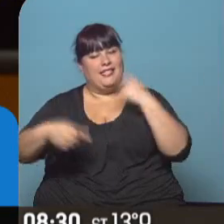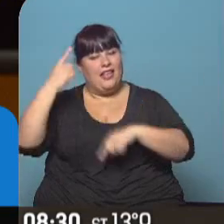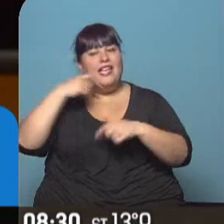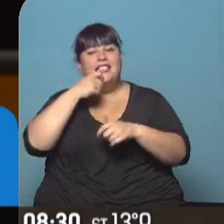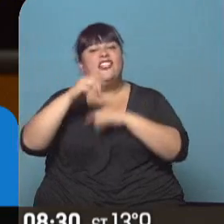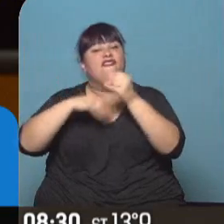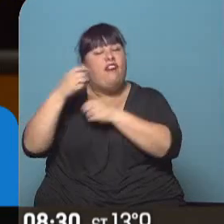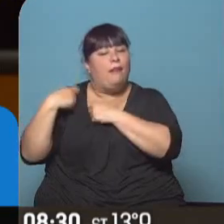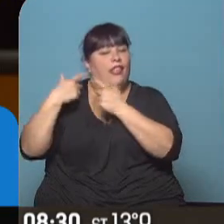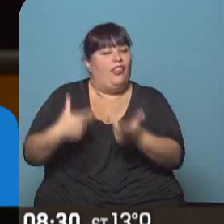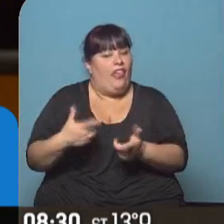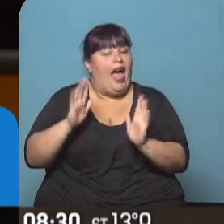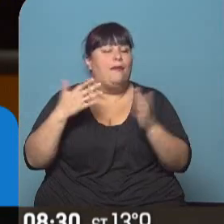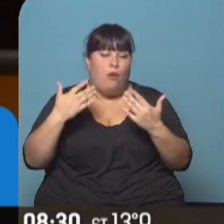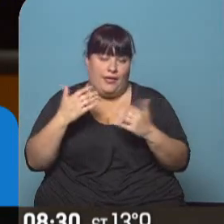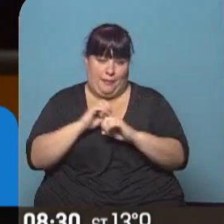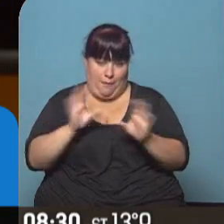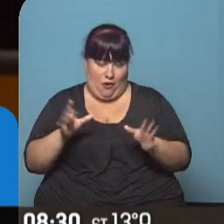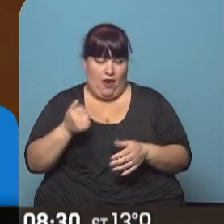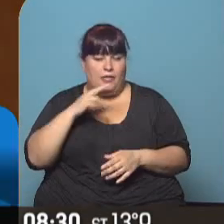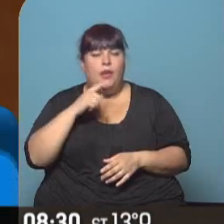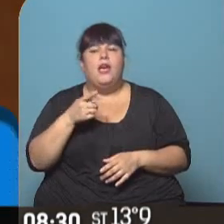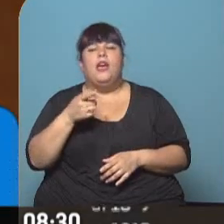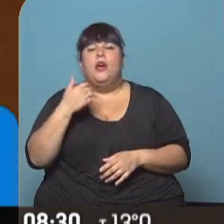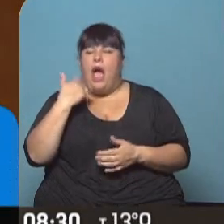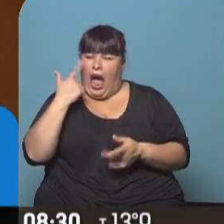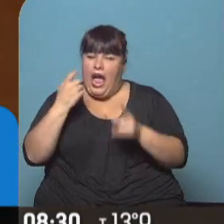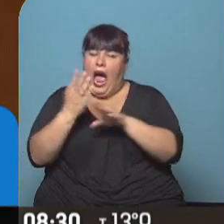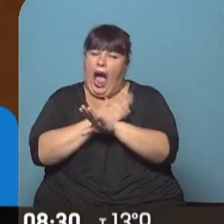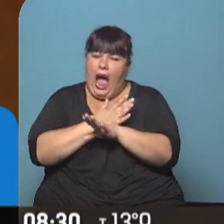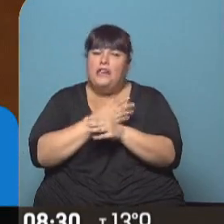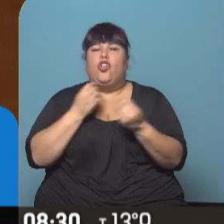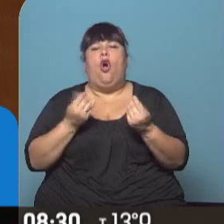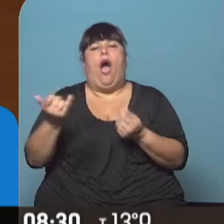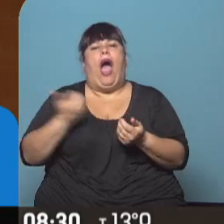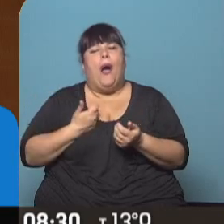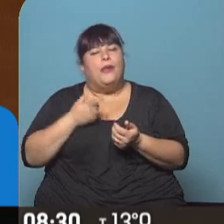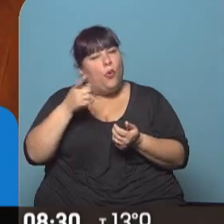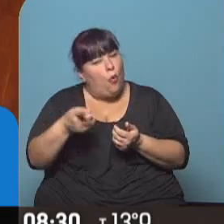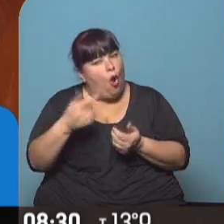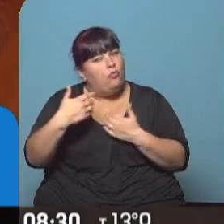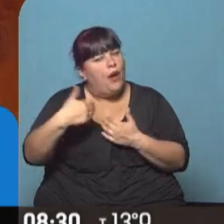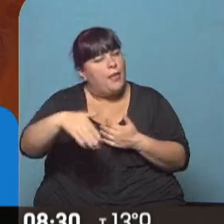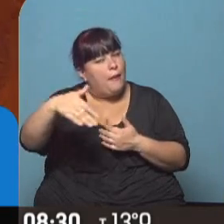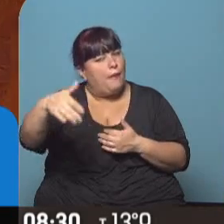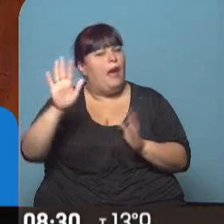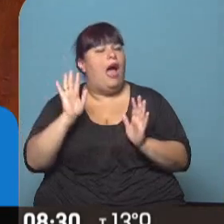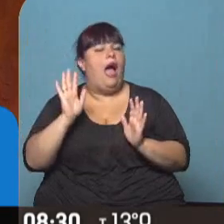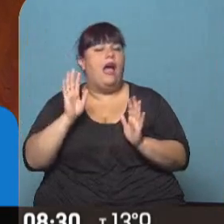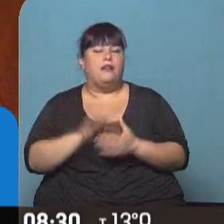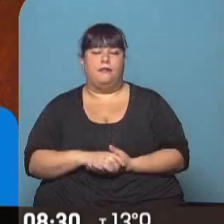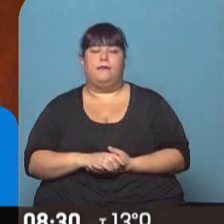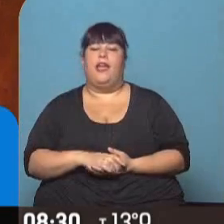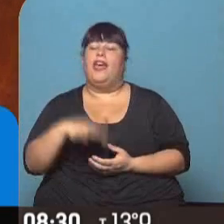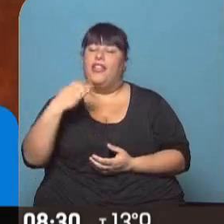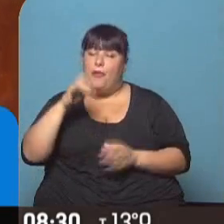tenemos familiares con antecedentes de accidente cerebrovascular. ¿Hay algún estudio que lo prevea o que nos diga vos tenés una mayor predisposición?